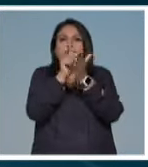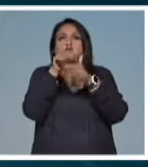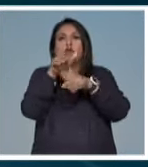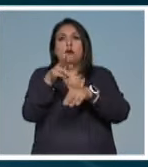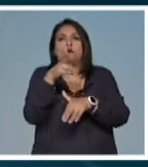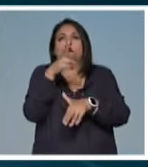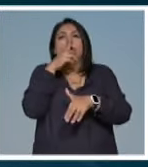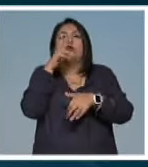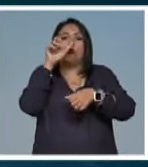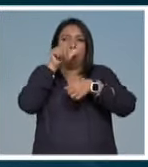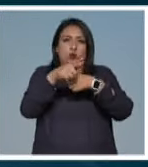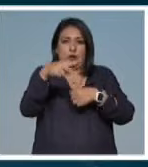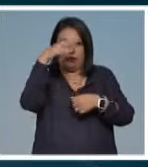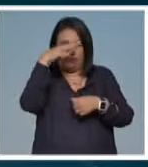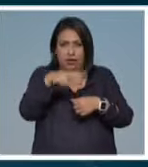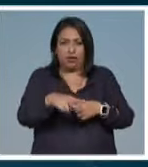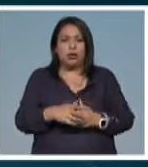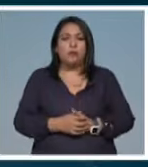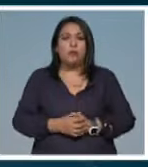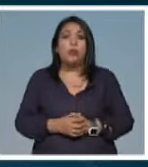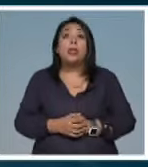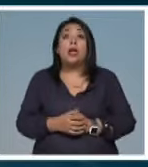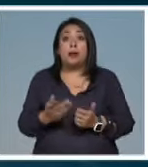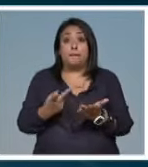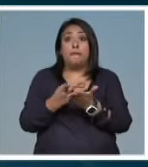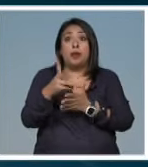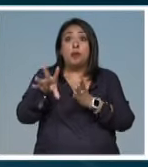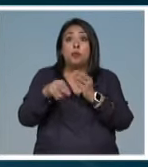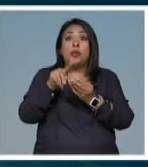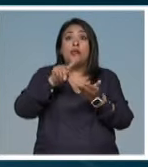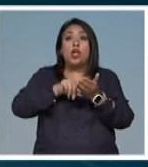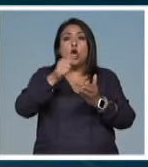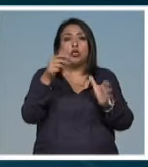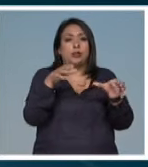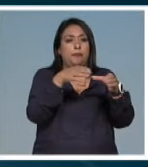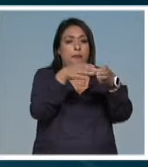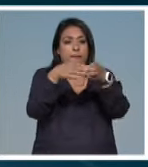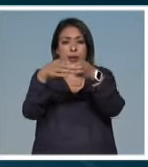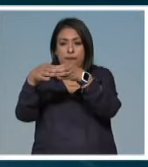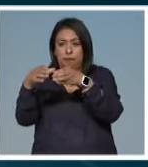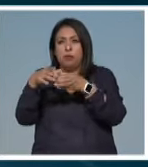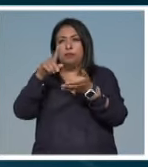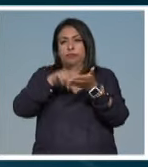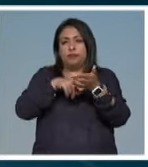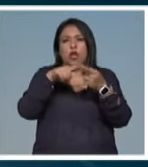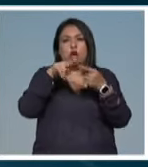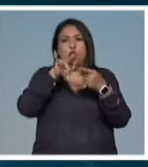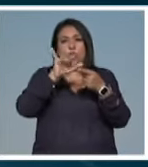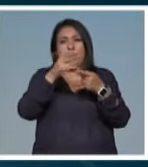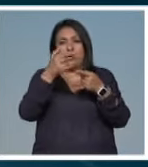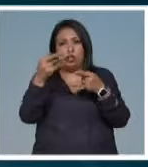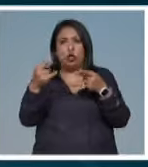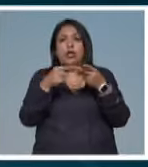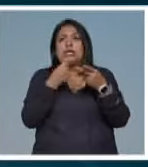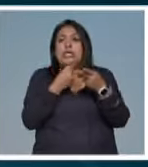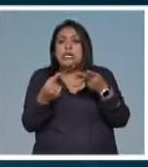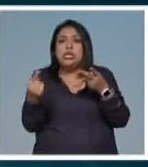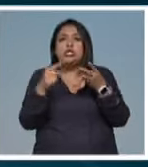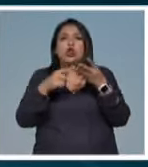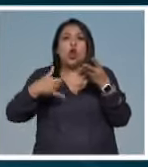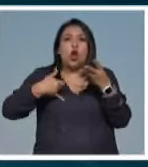al patrimonio cultural de México. El galardón incluye 11 categorías, entre las que se encuentran novela histórica, obra infantil,